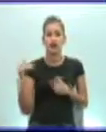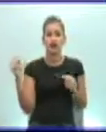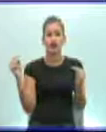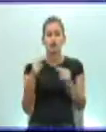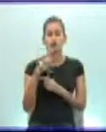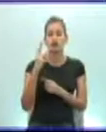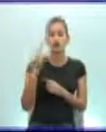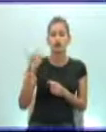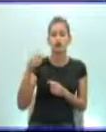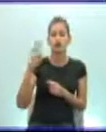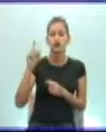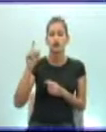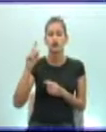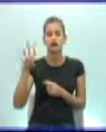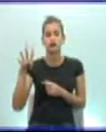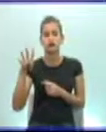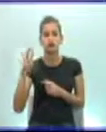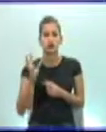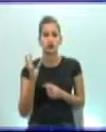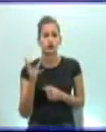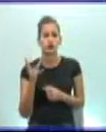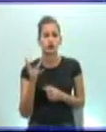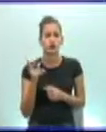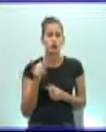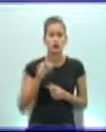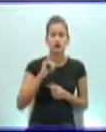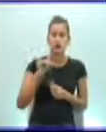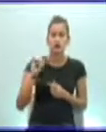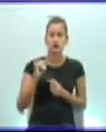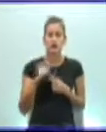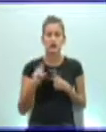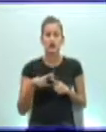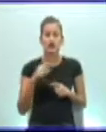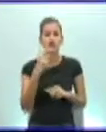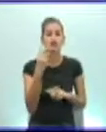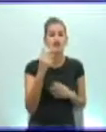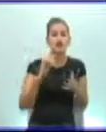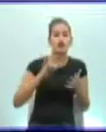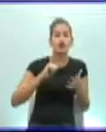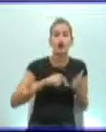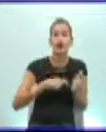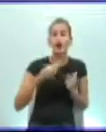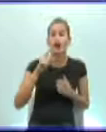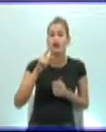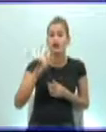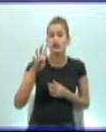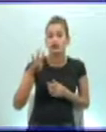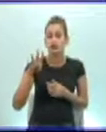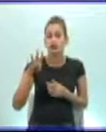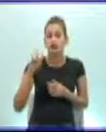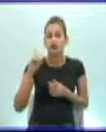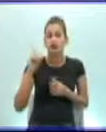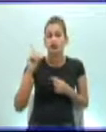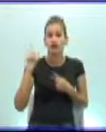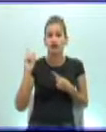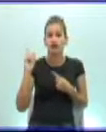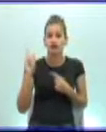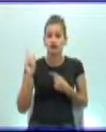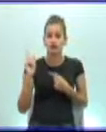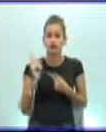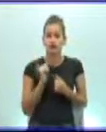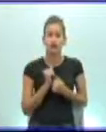irracional. Ciertamente pi es un número irracional, pero 3,14 es una expresión decimal, pudiéramos decir en este